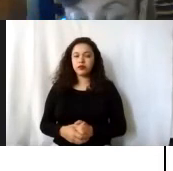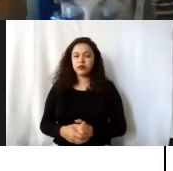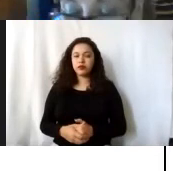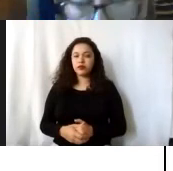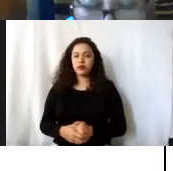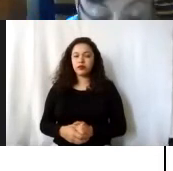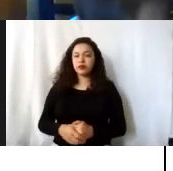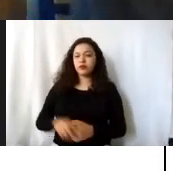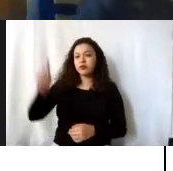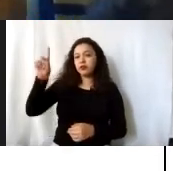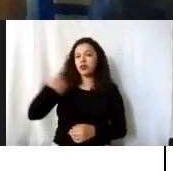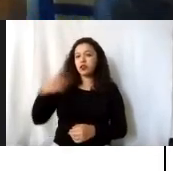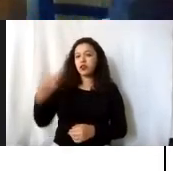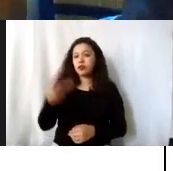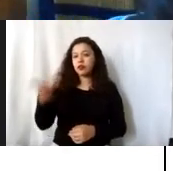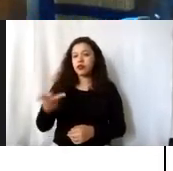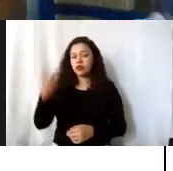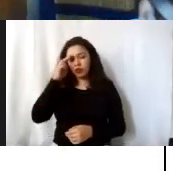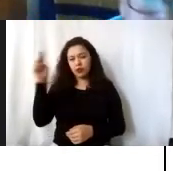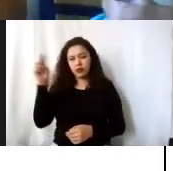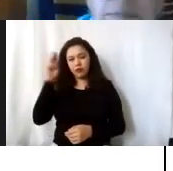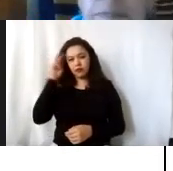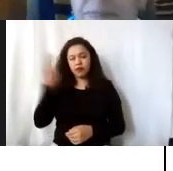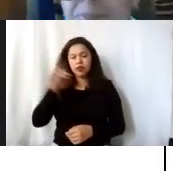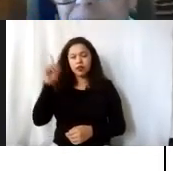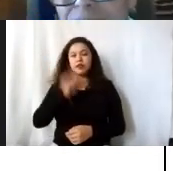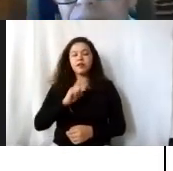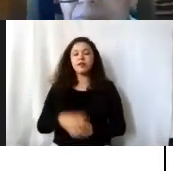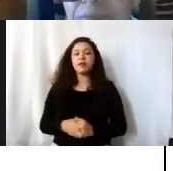Yo tengo una pregunta, maestra.